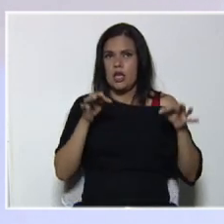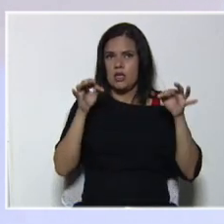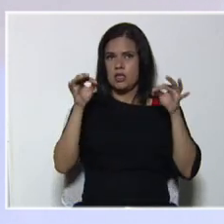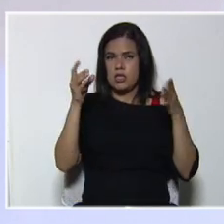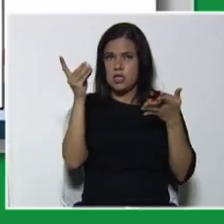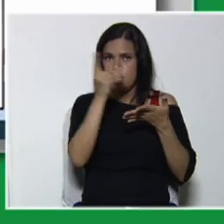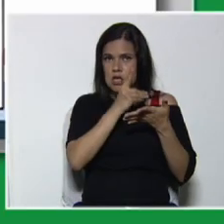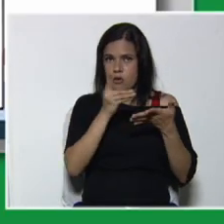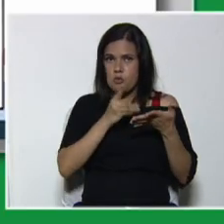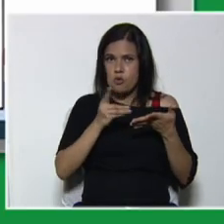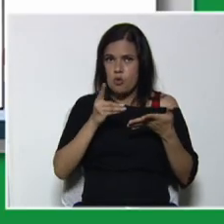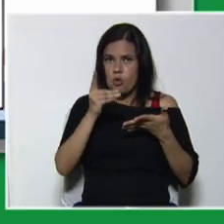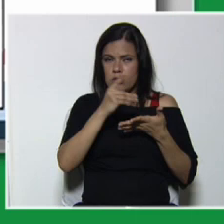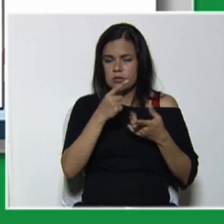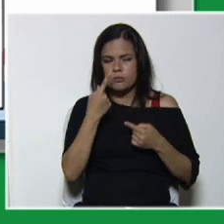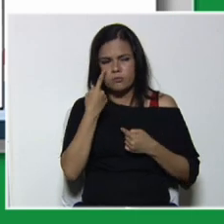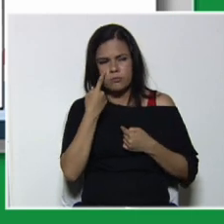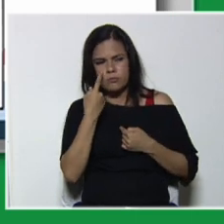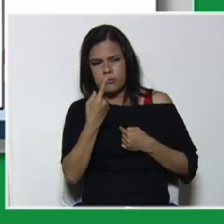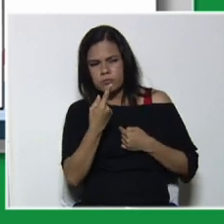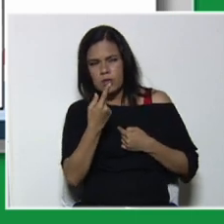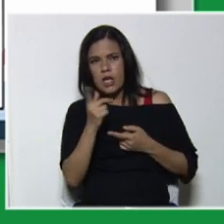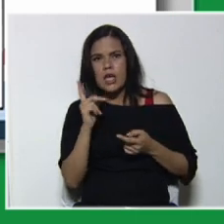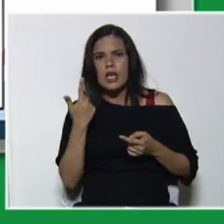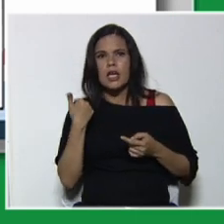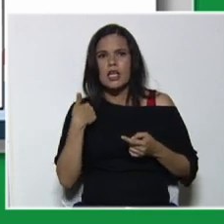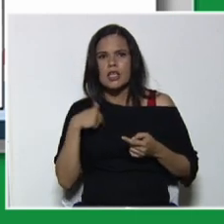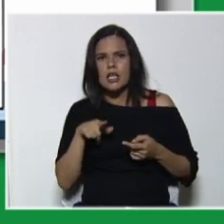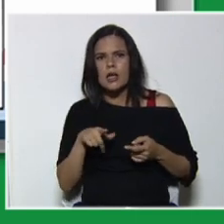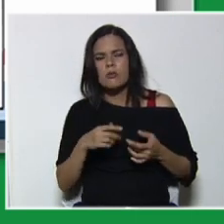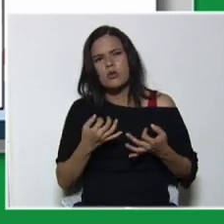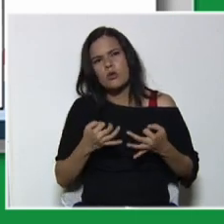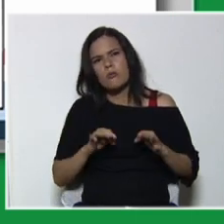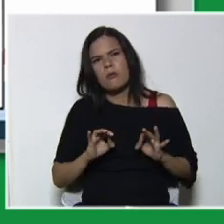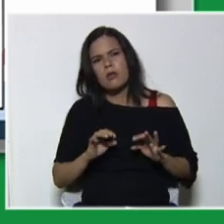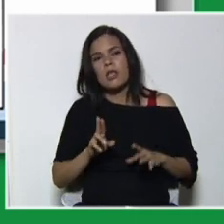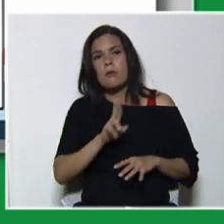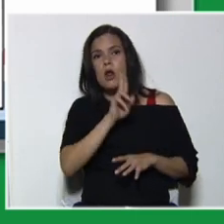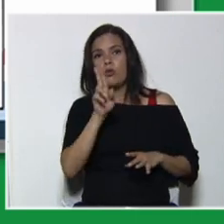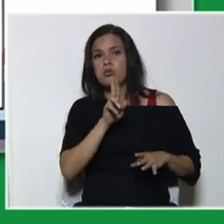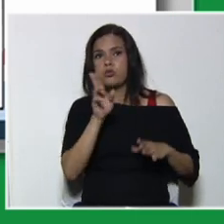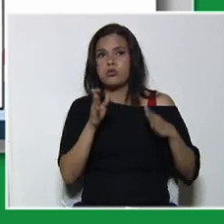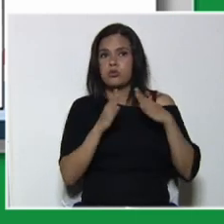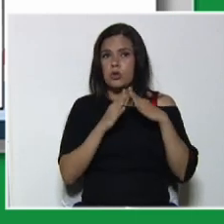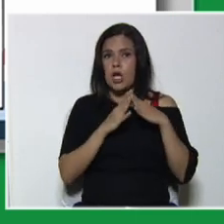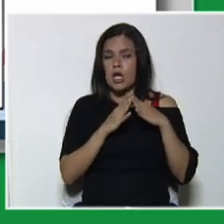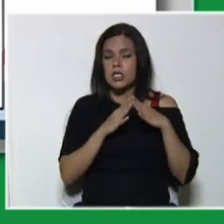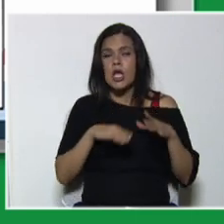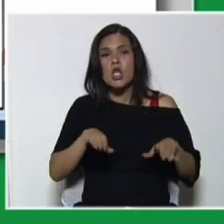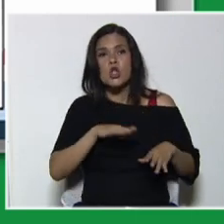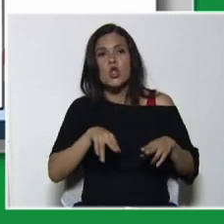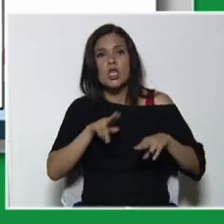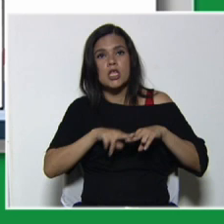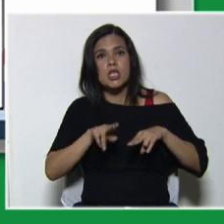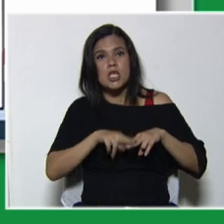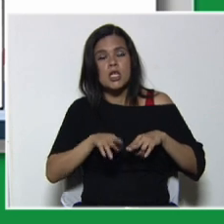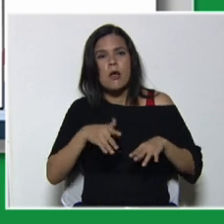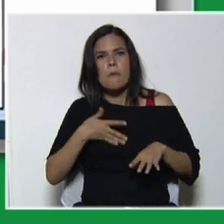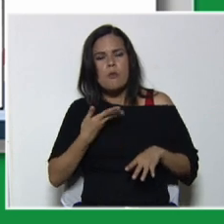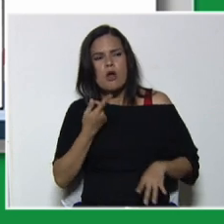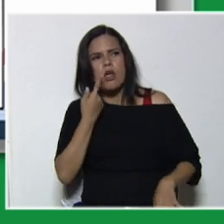o dibujos o claves visuales que tengamos normalmente para el uso en casa, en donde el niño o la niña